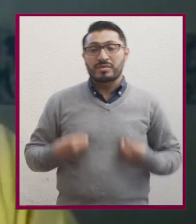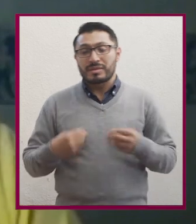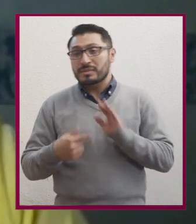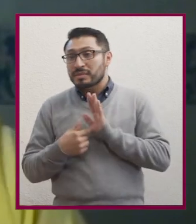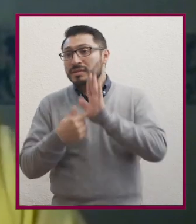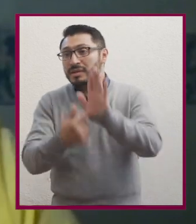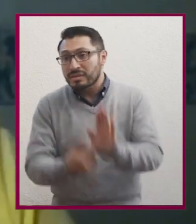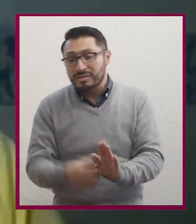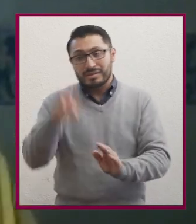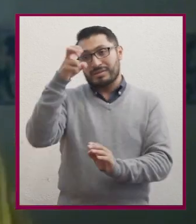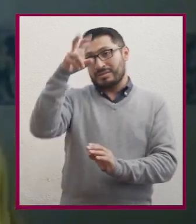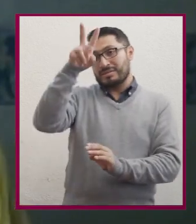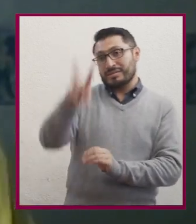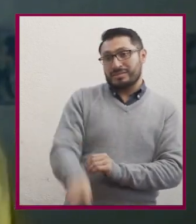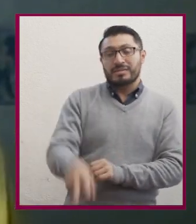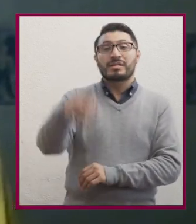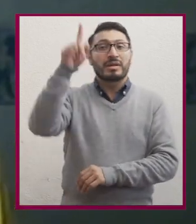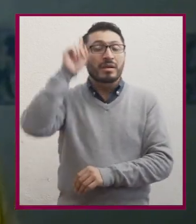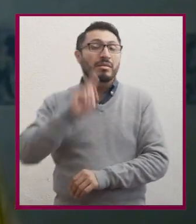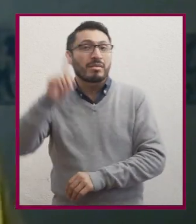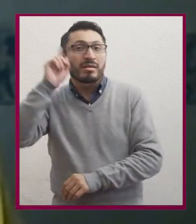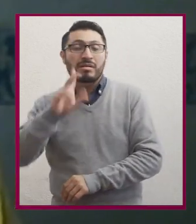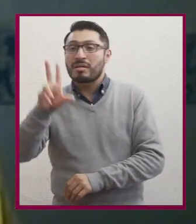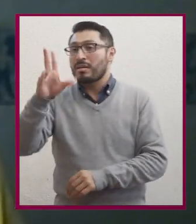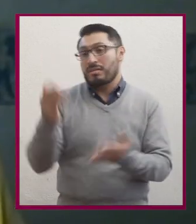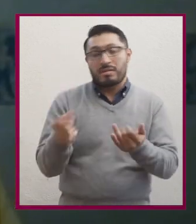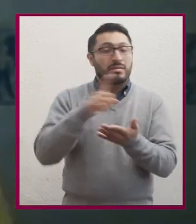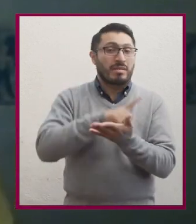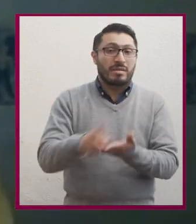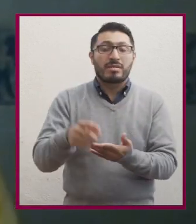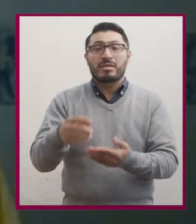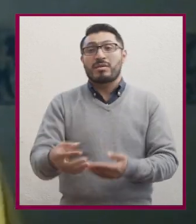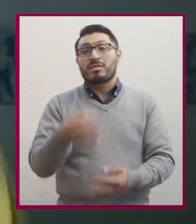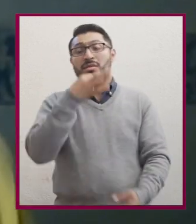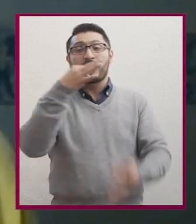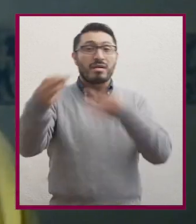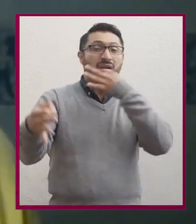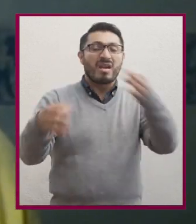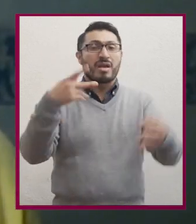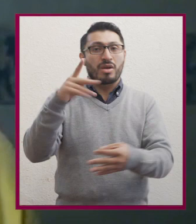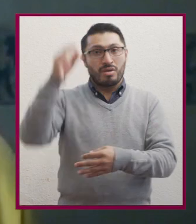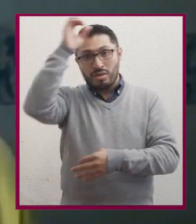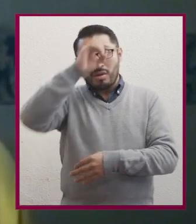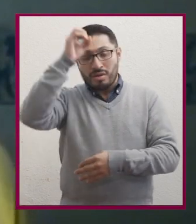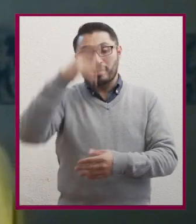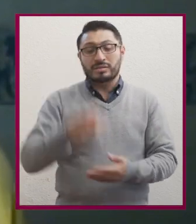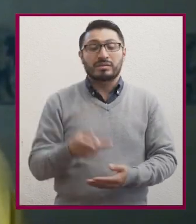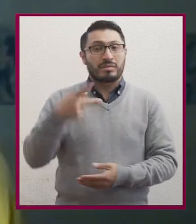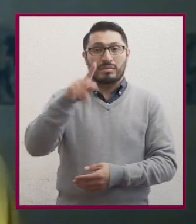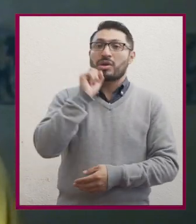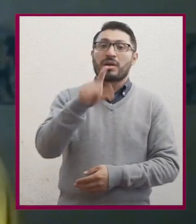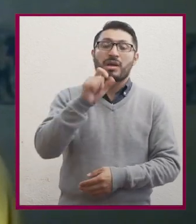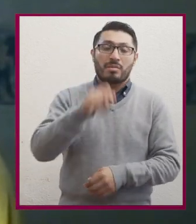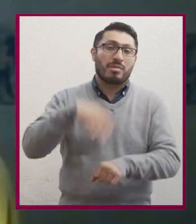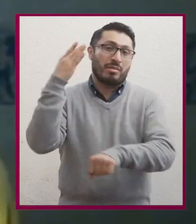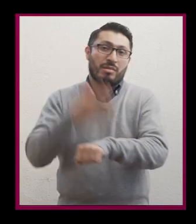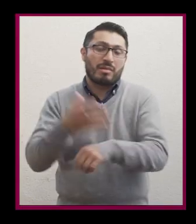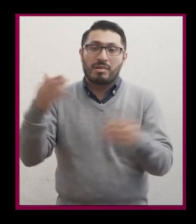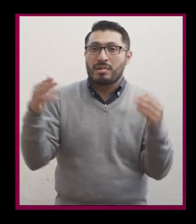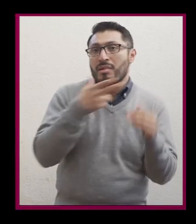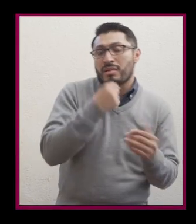demostró que pues era cierto, las mujeres no tenían derecho a exponer su punto de vista, pero sufrían los mismos castigos que los